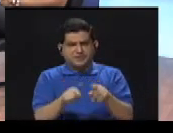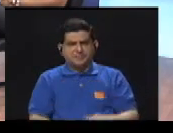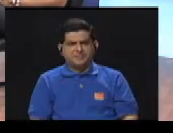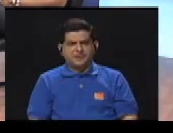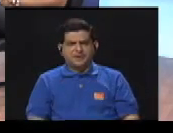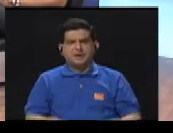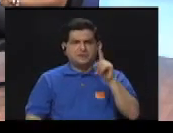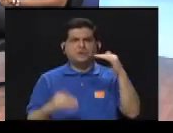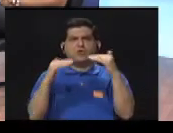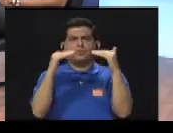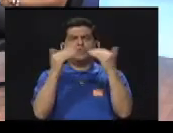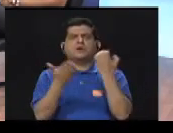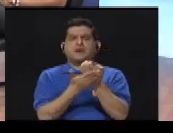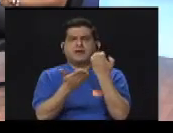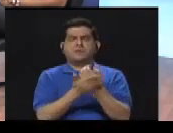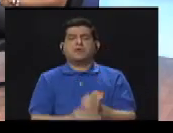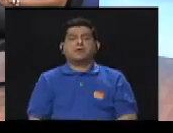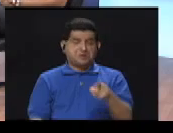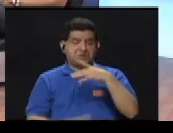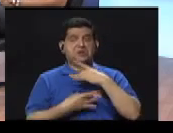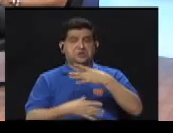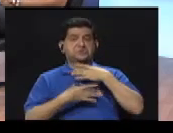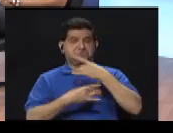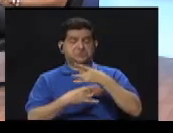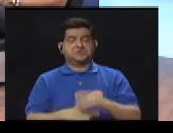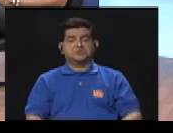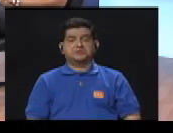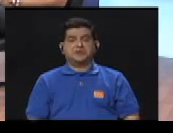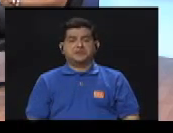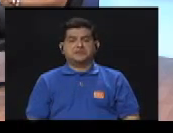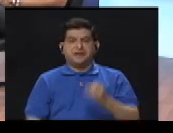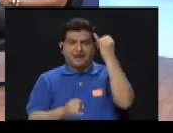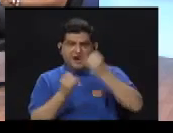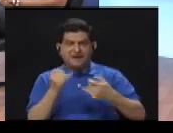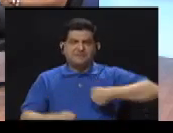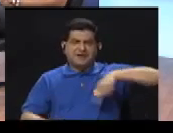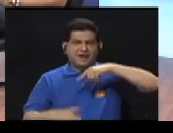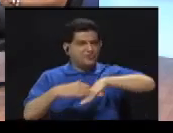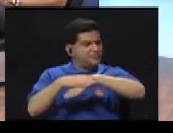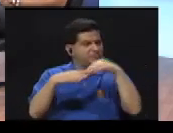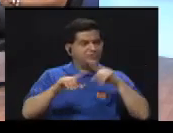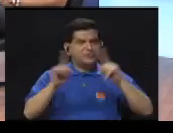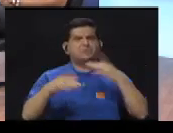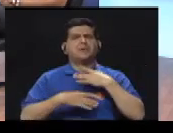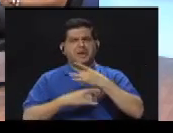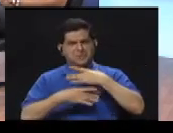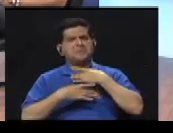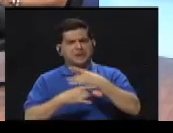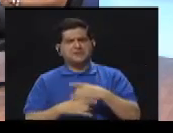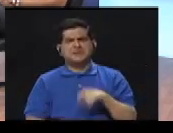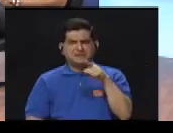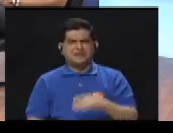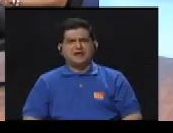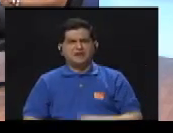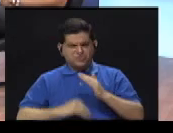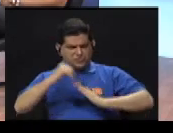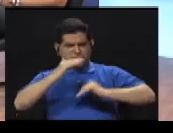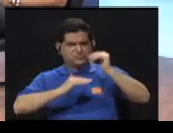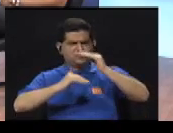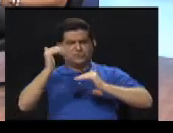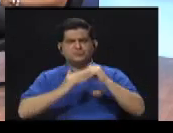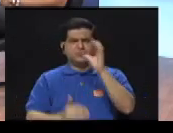de cierto estatus económico. Y eso también era interesante. Aunque eso, bueno, al final lo dejamos por fuera, pero era interesante cómo ellos hacían un edificio que